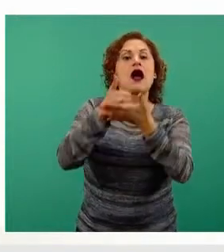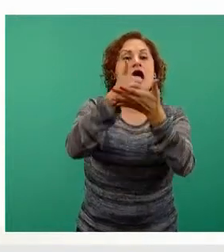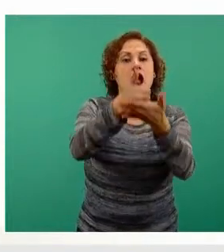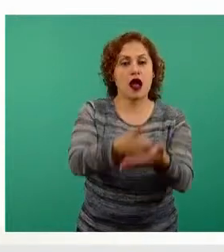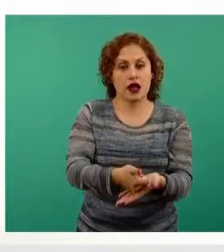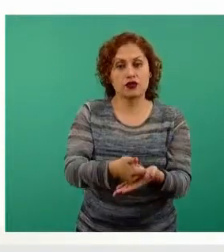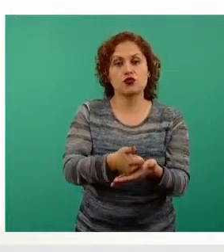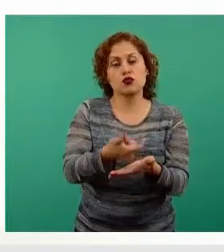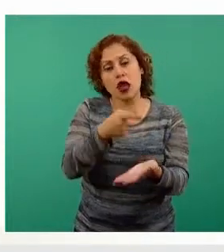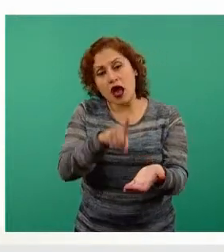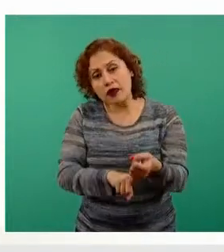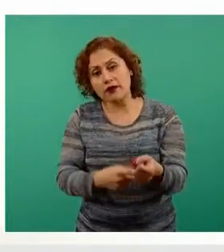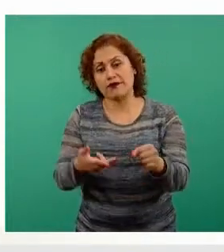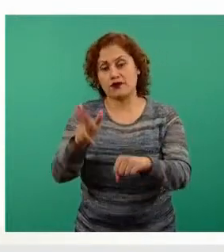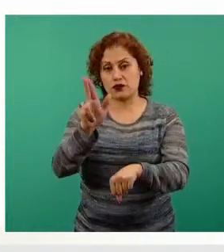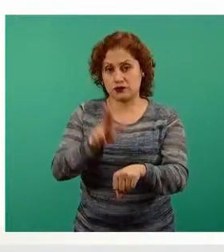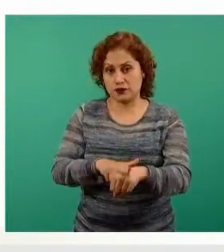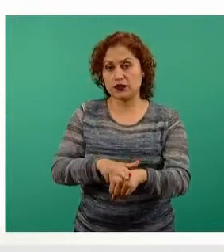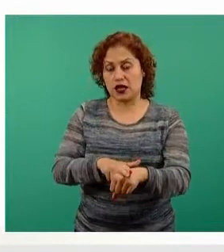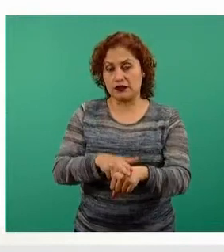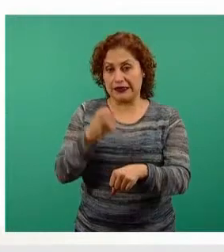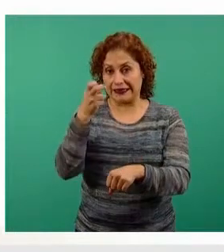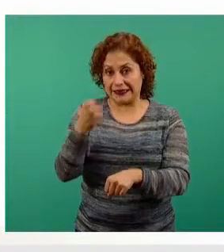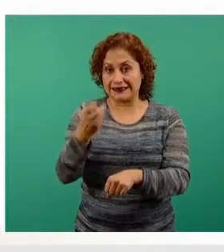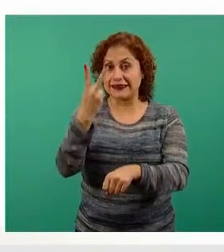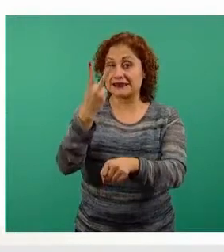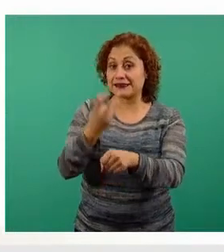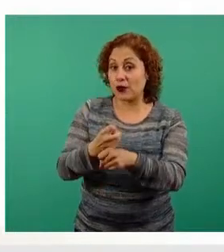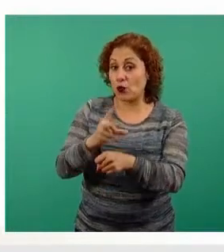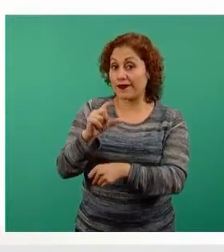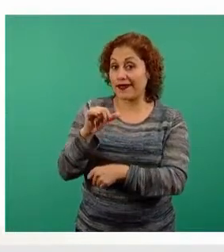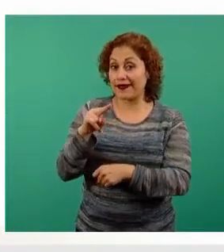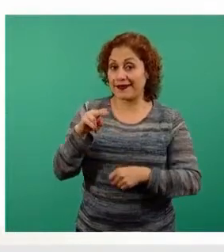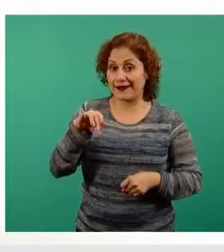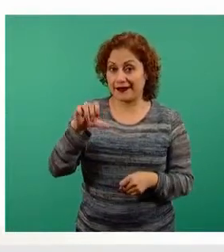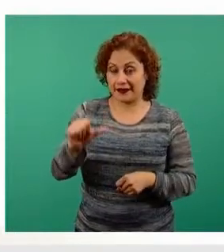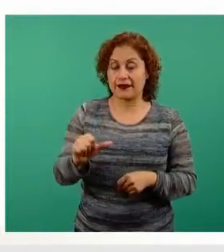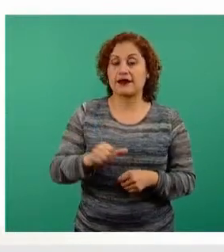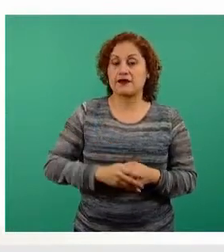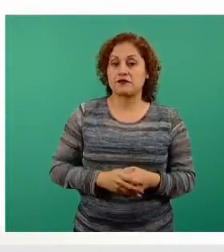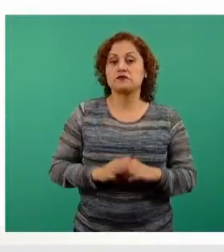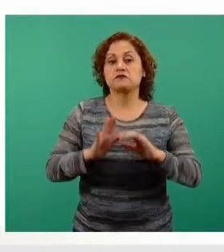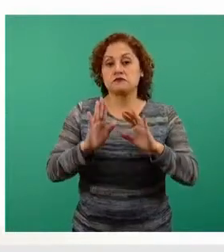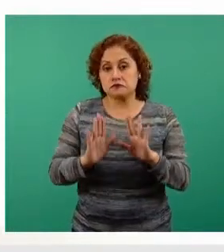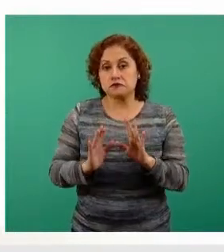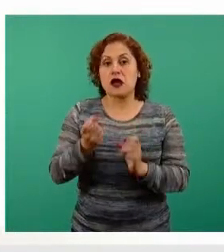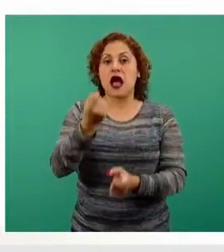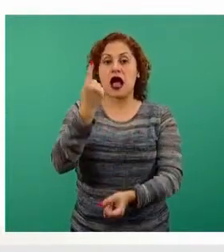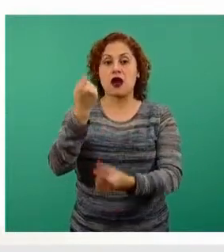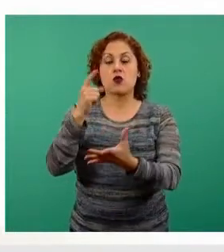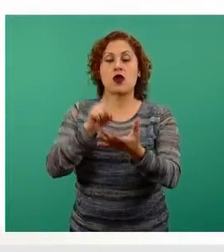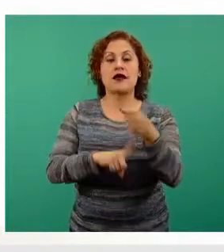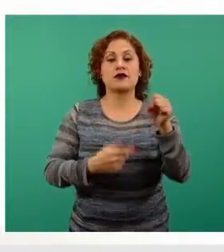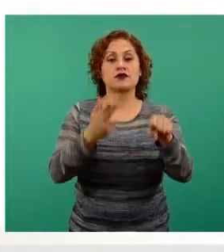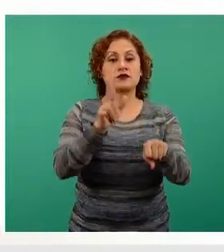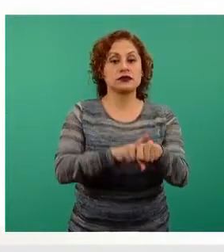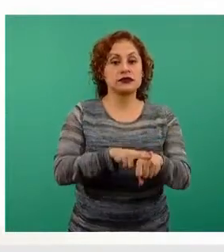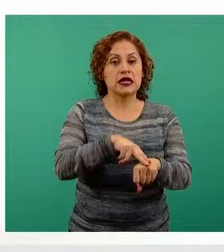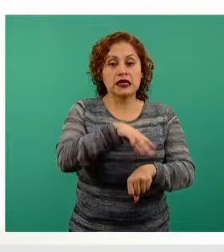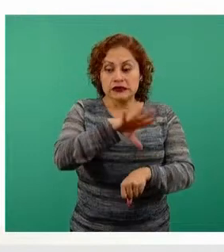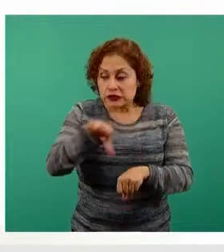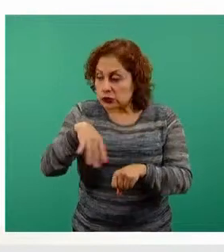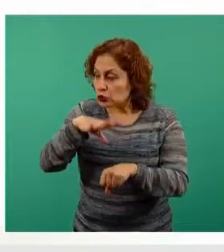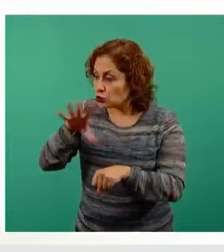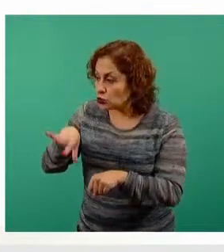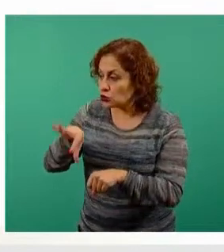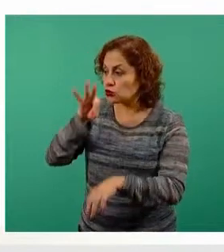podido empezar con los de segunda línea. Otros están terminando todavía de identificar al 100% de sus trabajadores